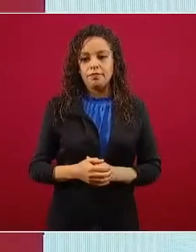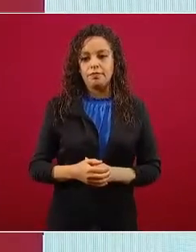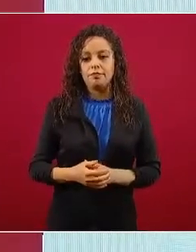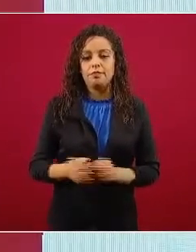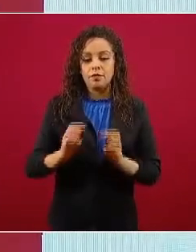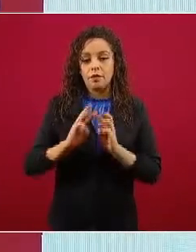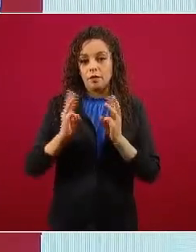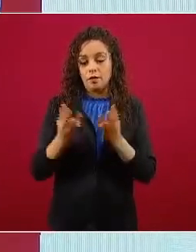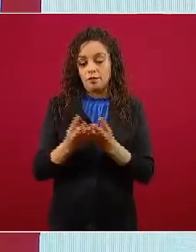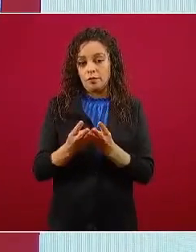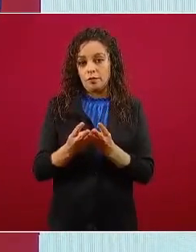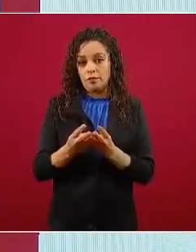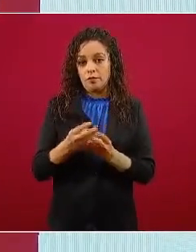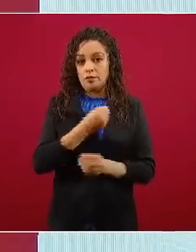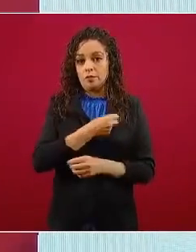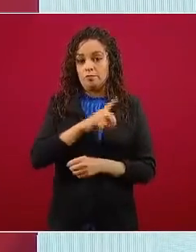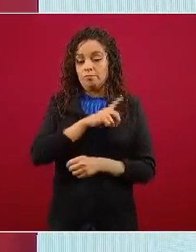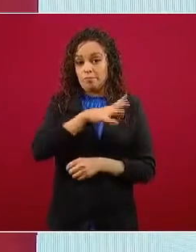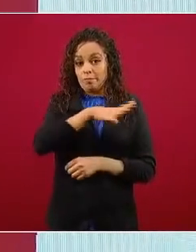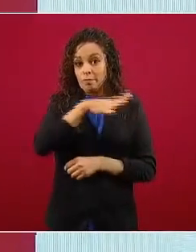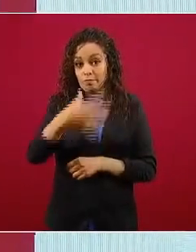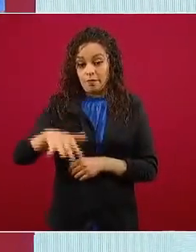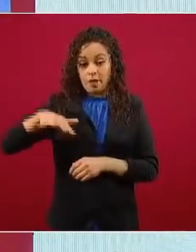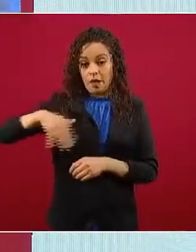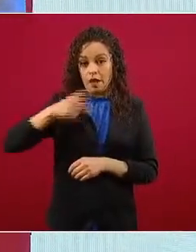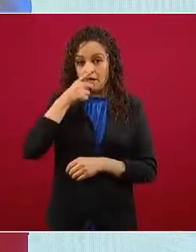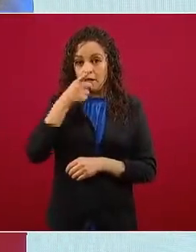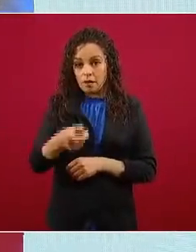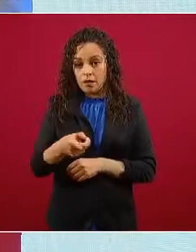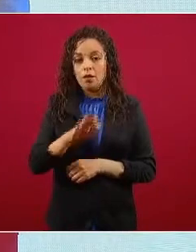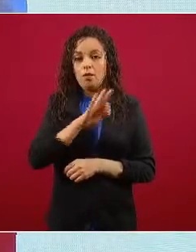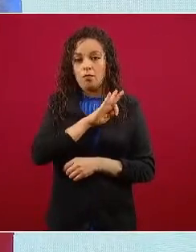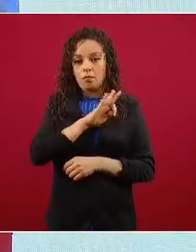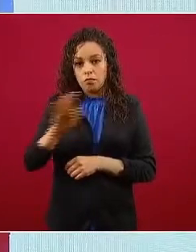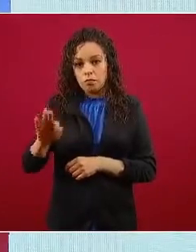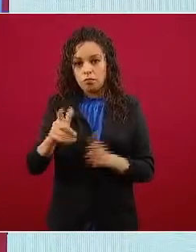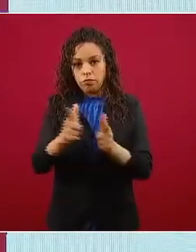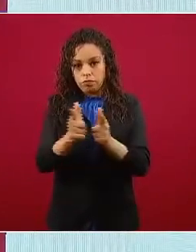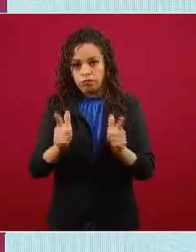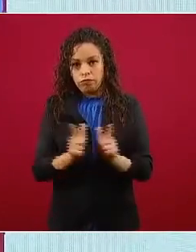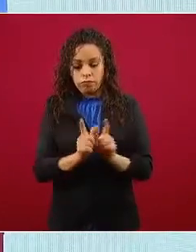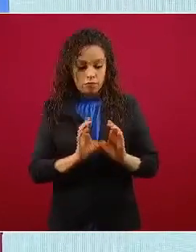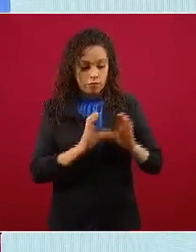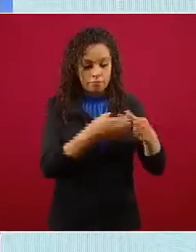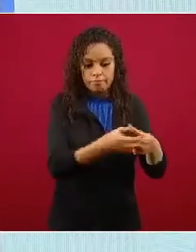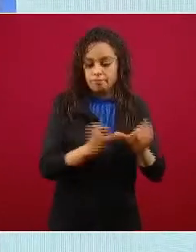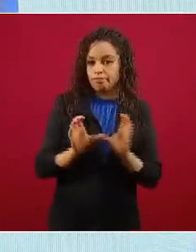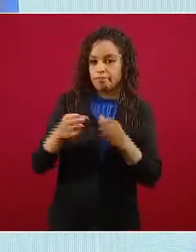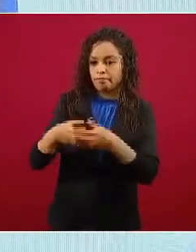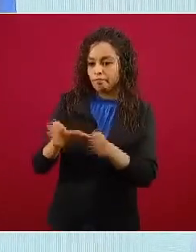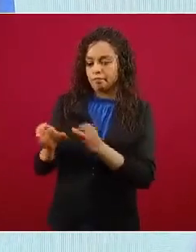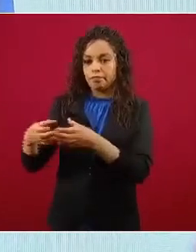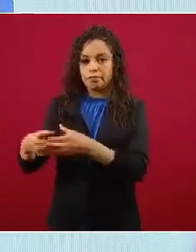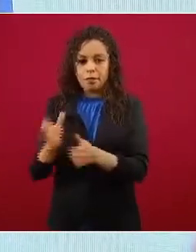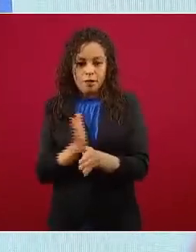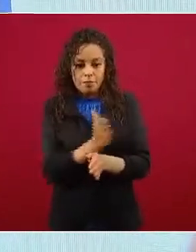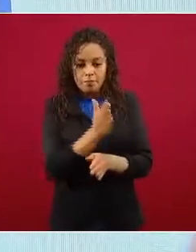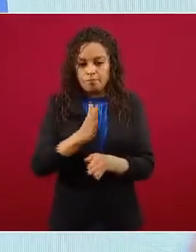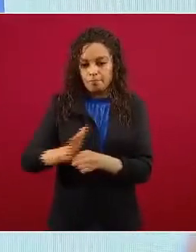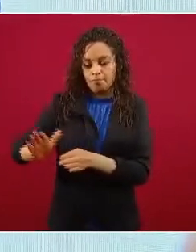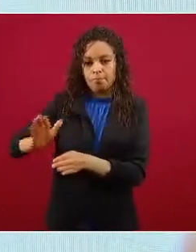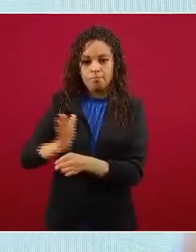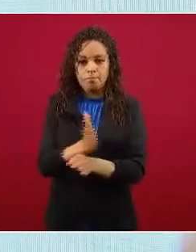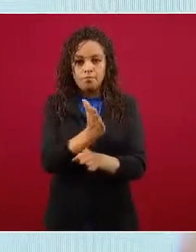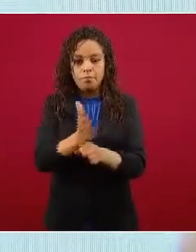General, vamos a poder segmentar las intervenciones para ir atendiendo en su momento a